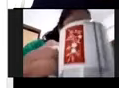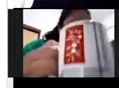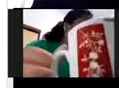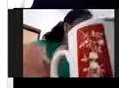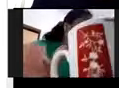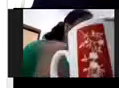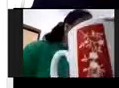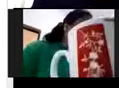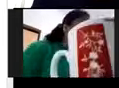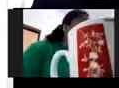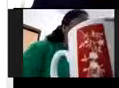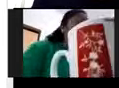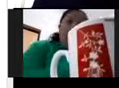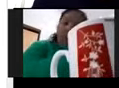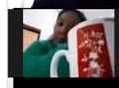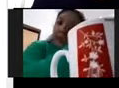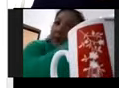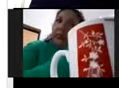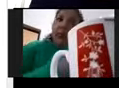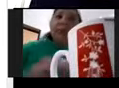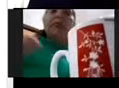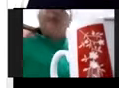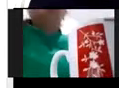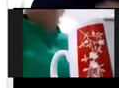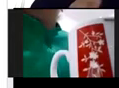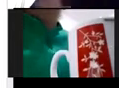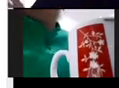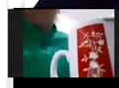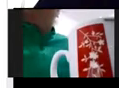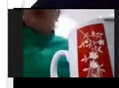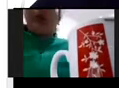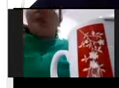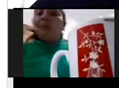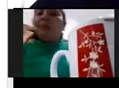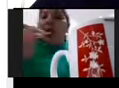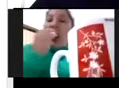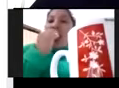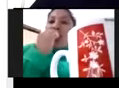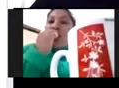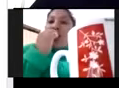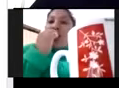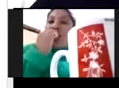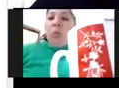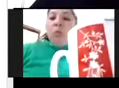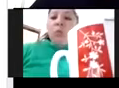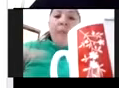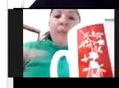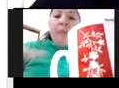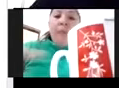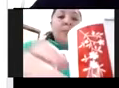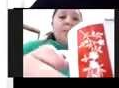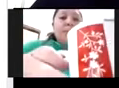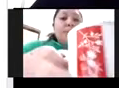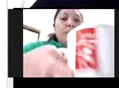de contratación, posterior ejecución de los contratos, deben estar sometidos a ese ordenamiento jurídico en